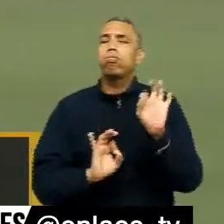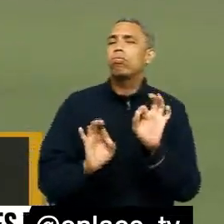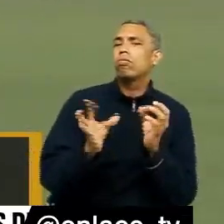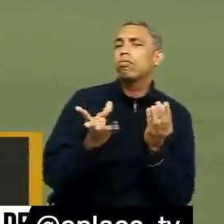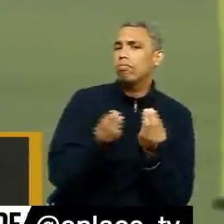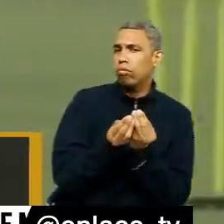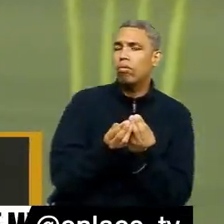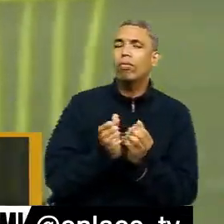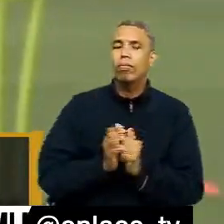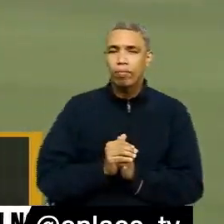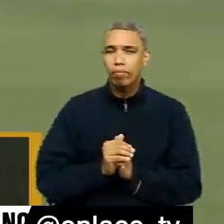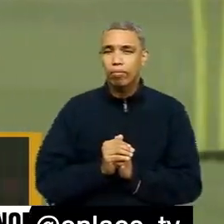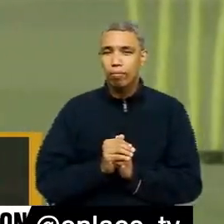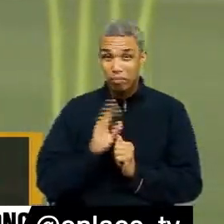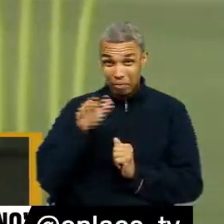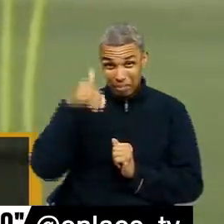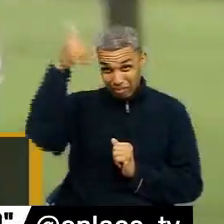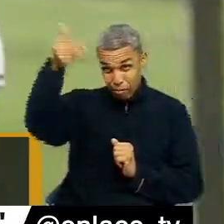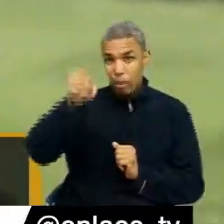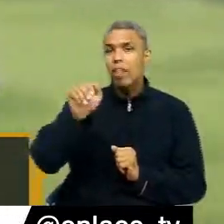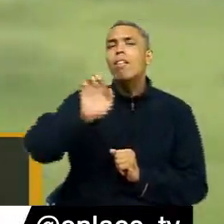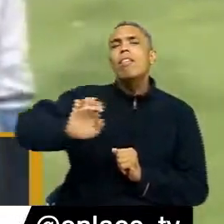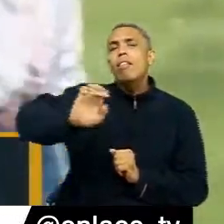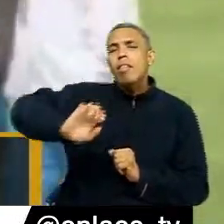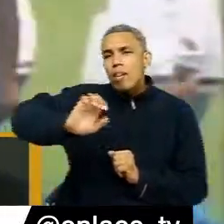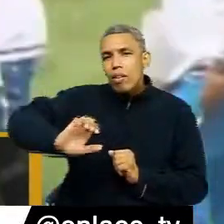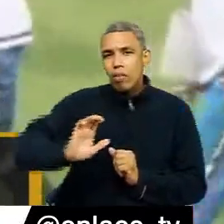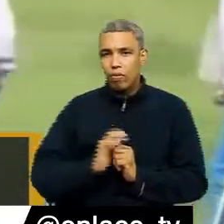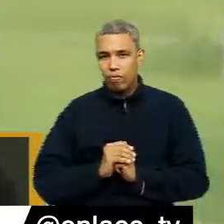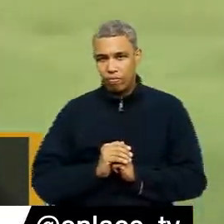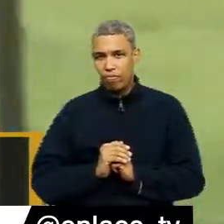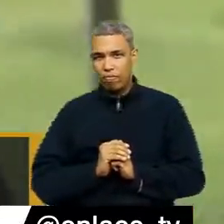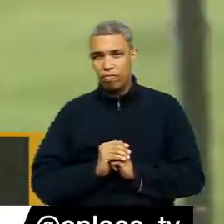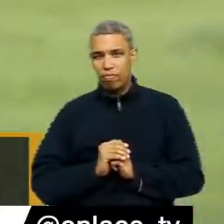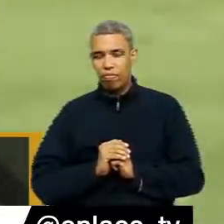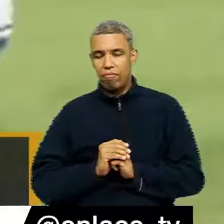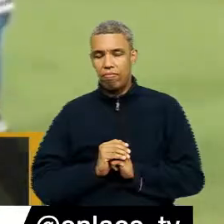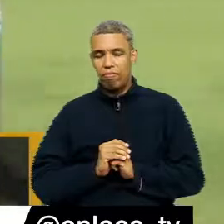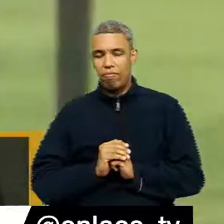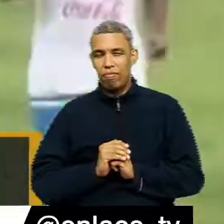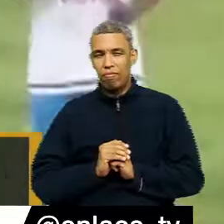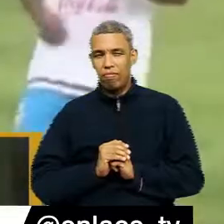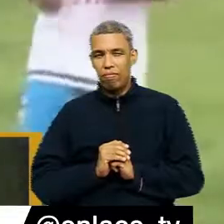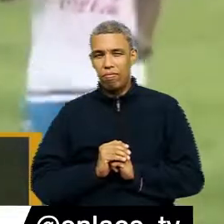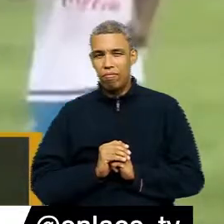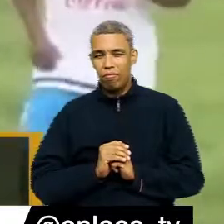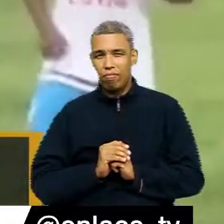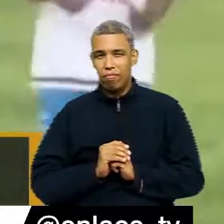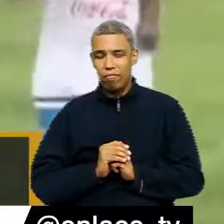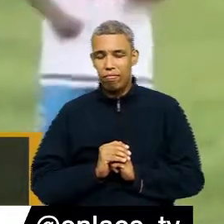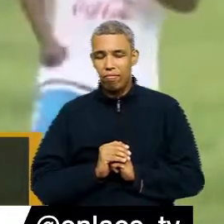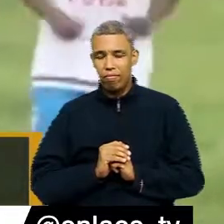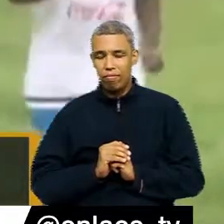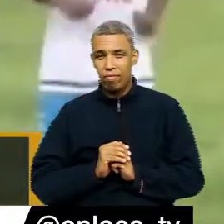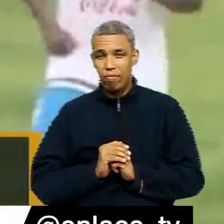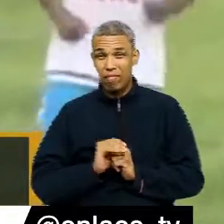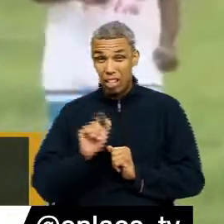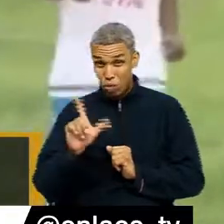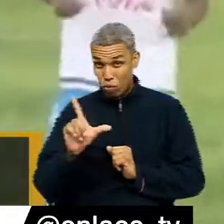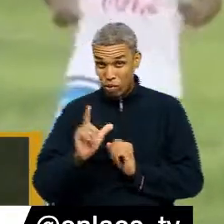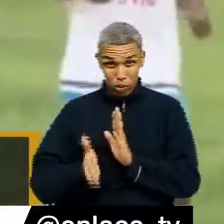que entregará 4 cupos a la próxima Copa Mundial Sub-20 de la FIFA en Corea del Sur. El próximo lunes 7 de noviembre, el plantel viajará